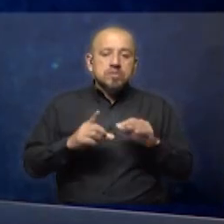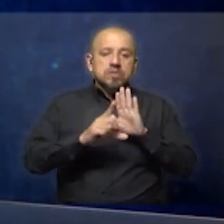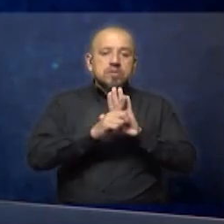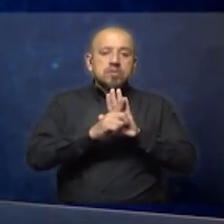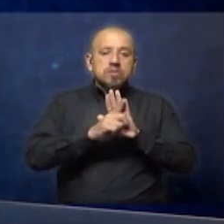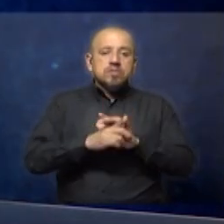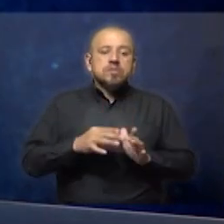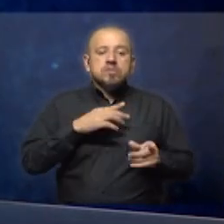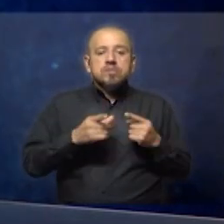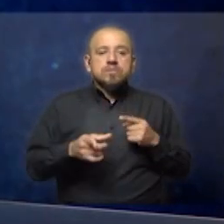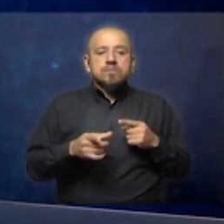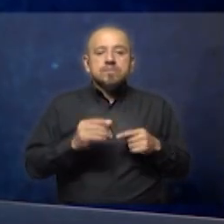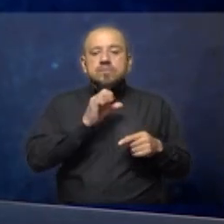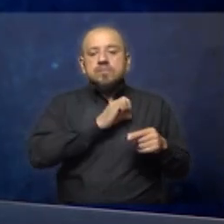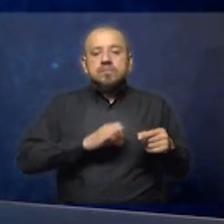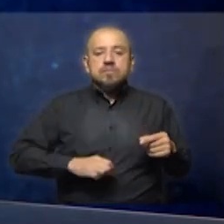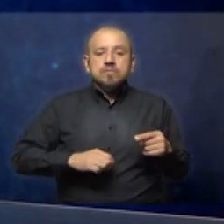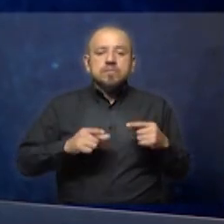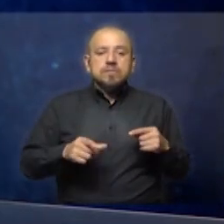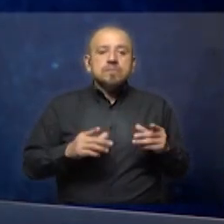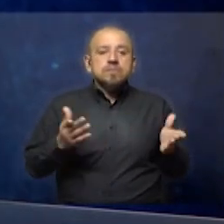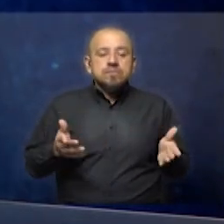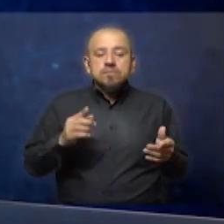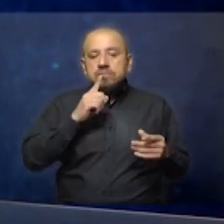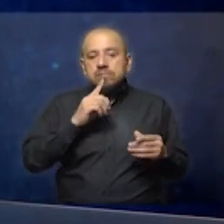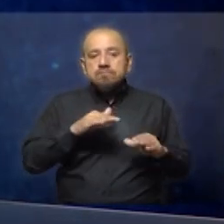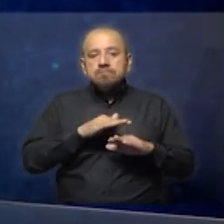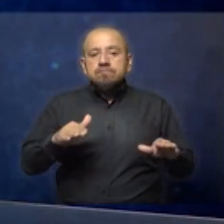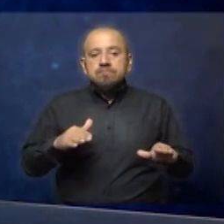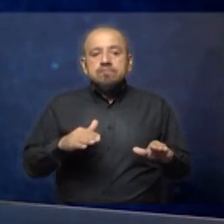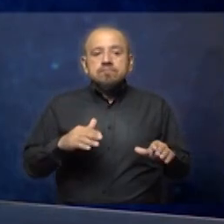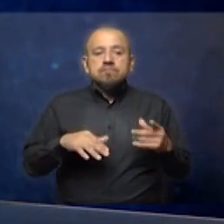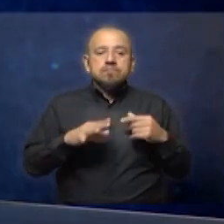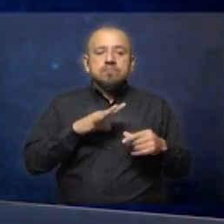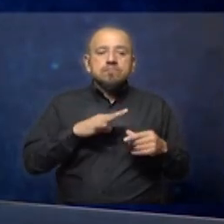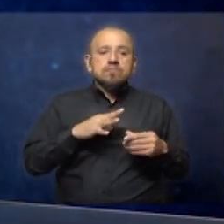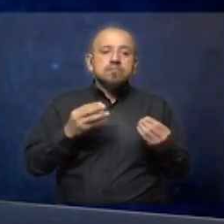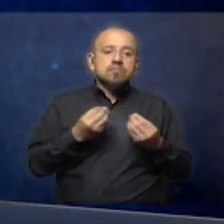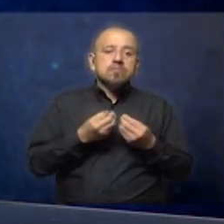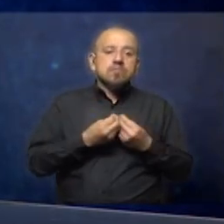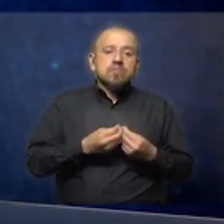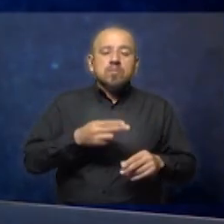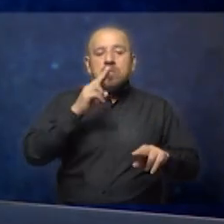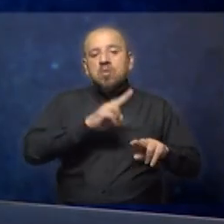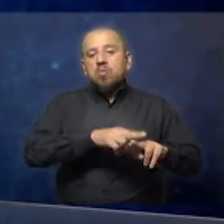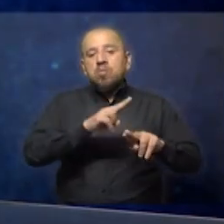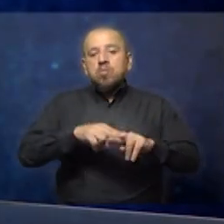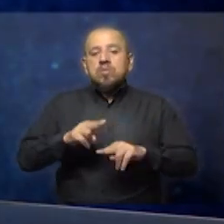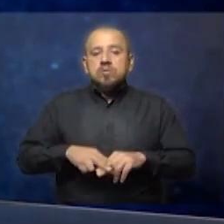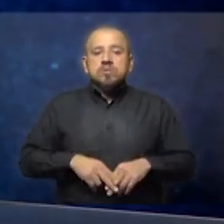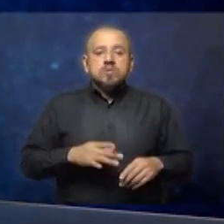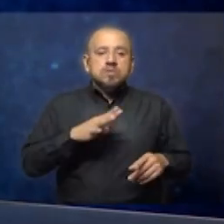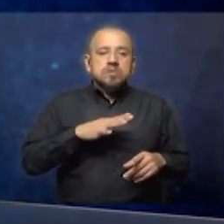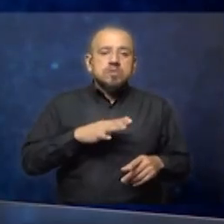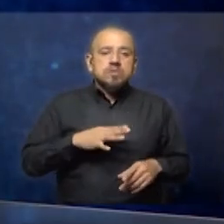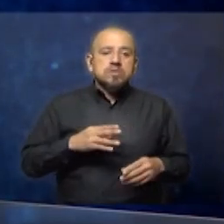ley está vigente Y el estado está omiso en su cumplimiento hay muchas muertes hay muchos horrores que